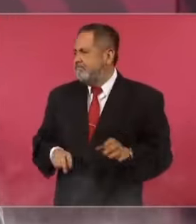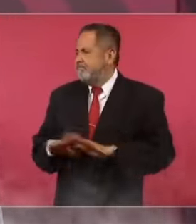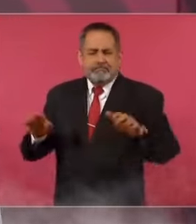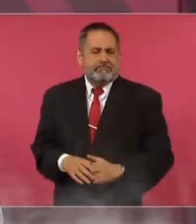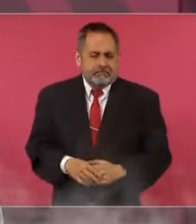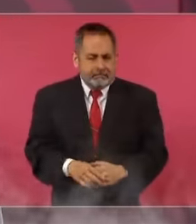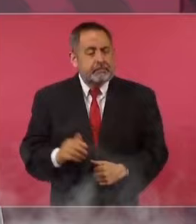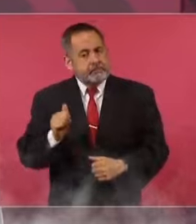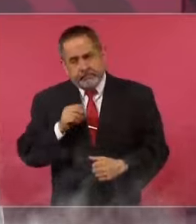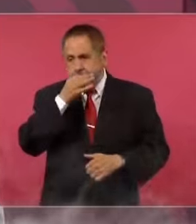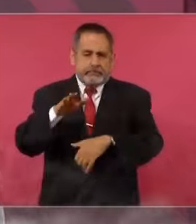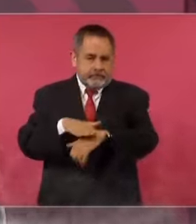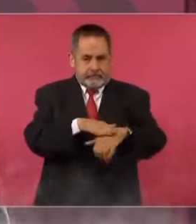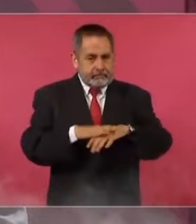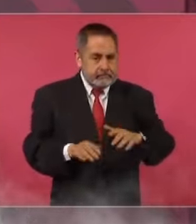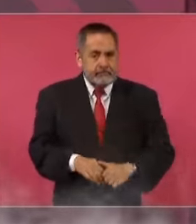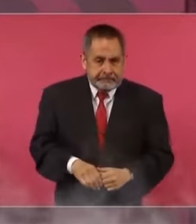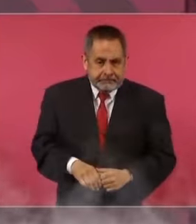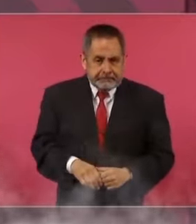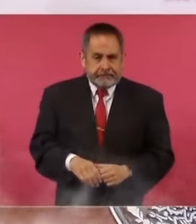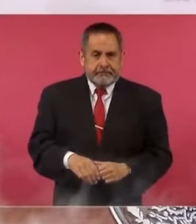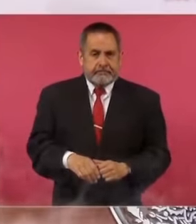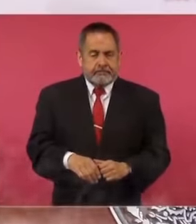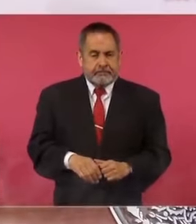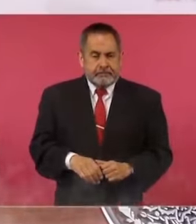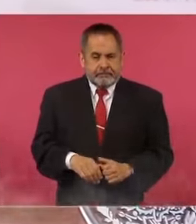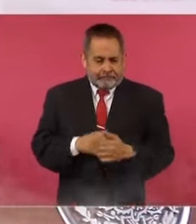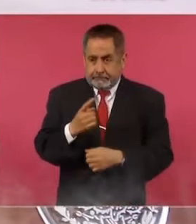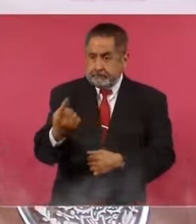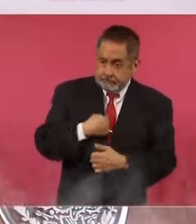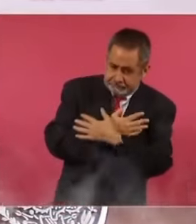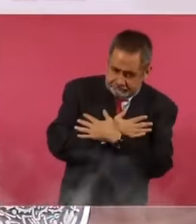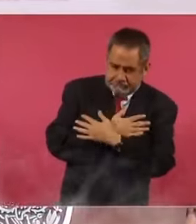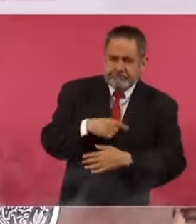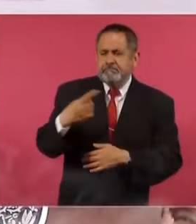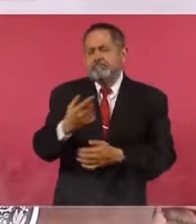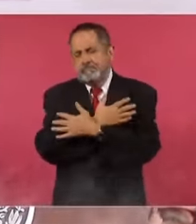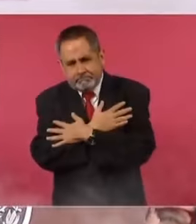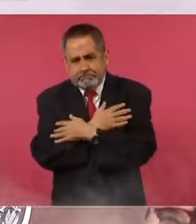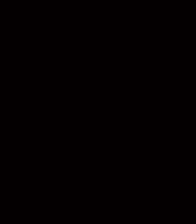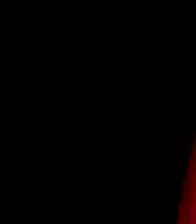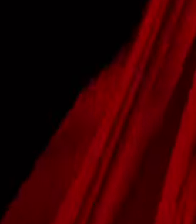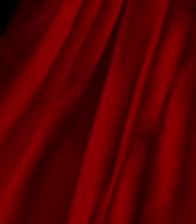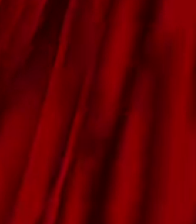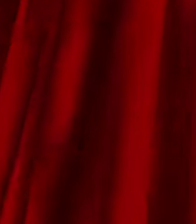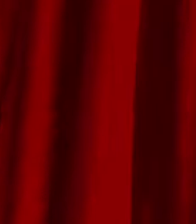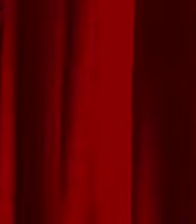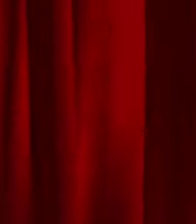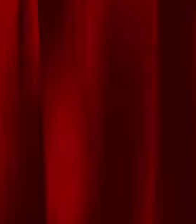Y aprovecho para decirles que amor con amor se paga y que no hace falta estarnos viendo.